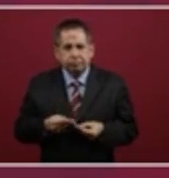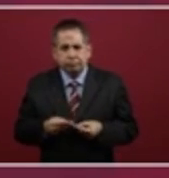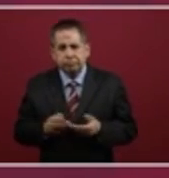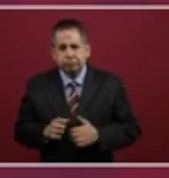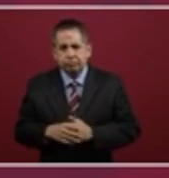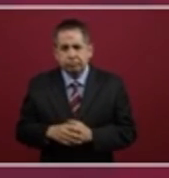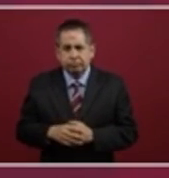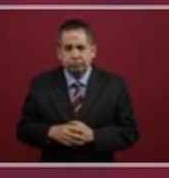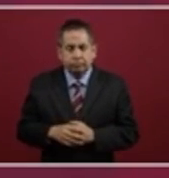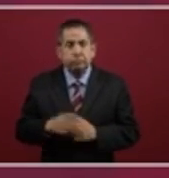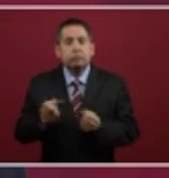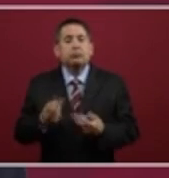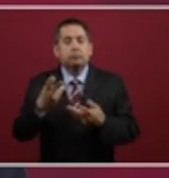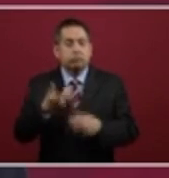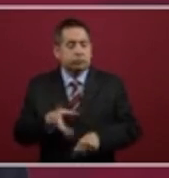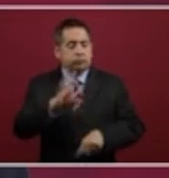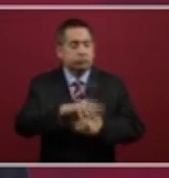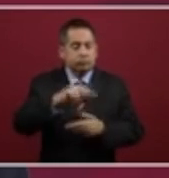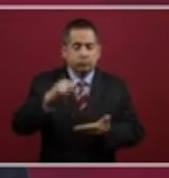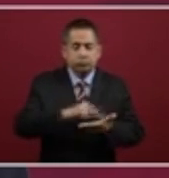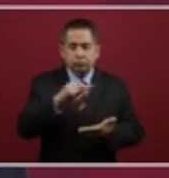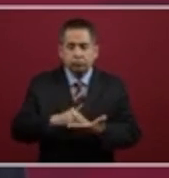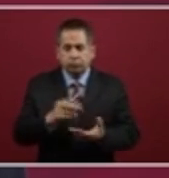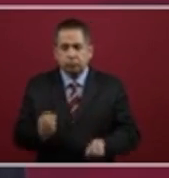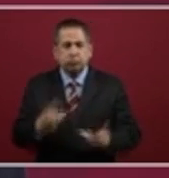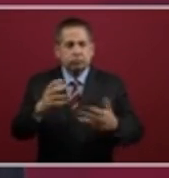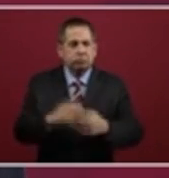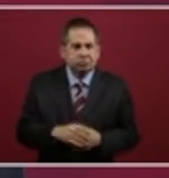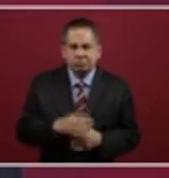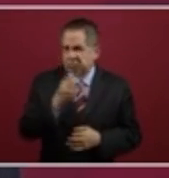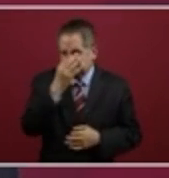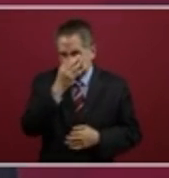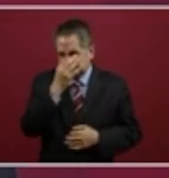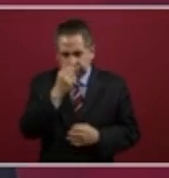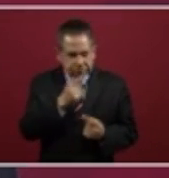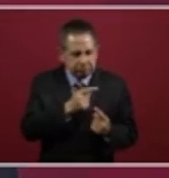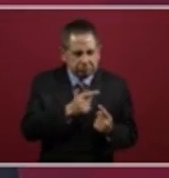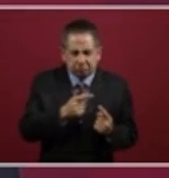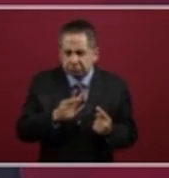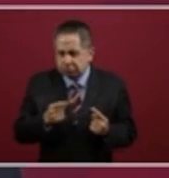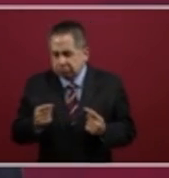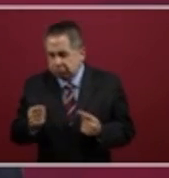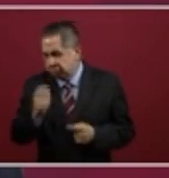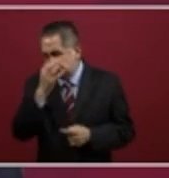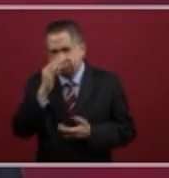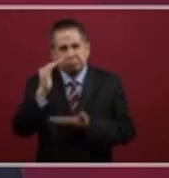¿Cuántas autoricé? Creo que 20.